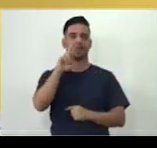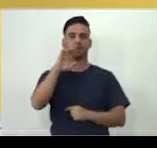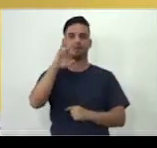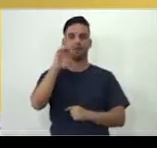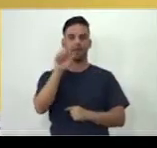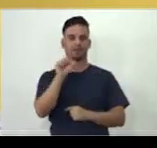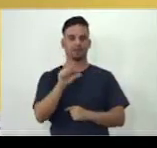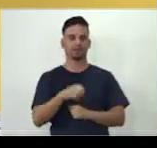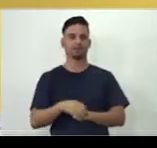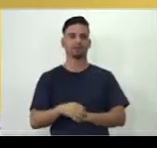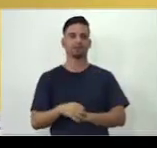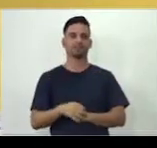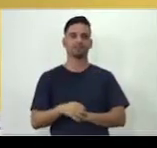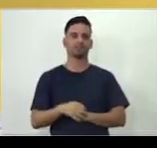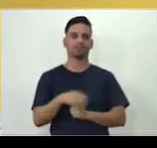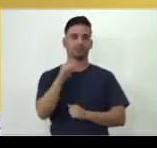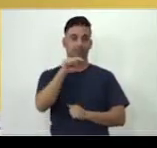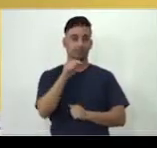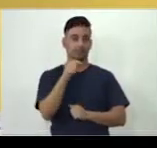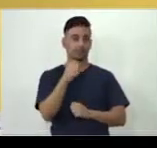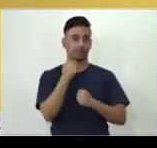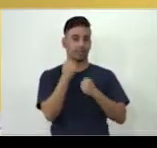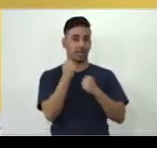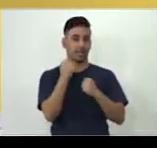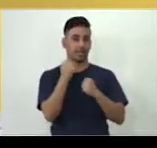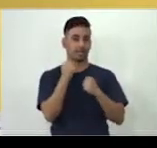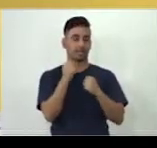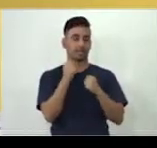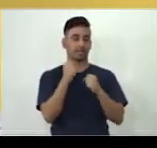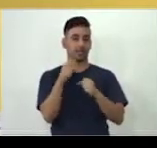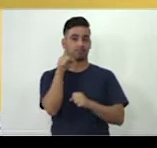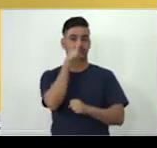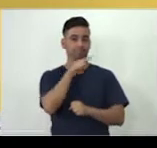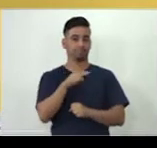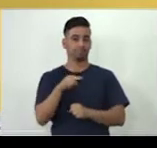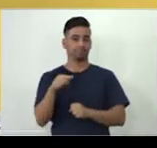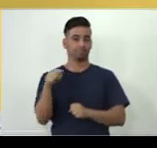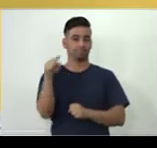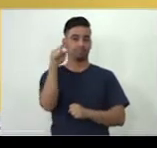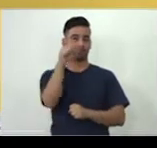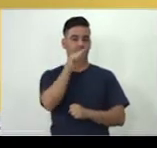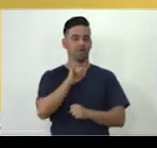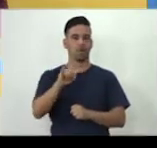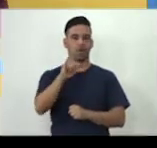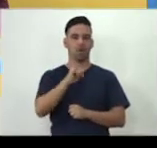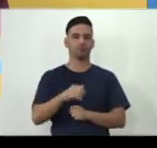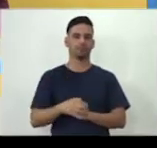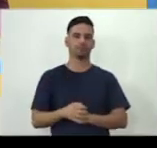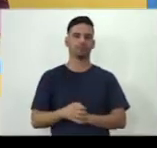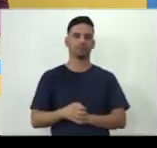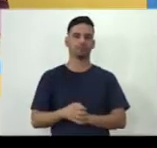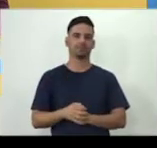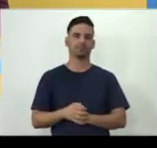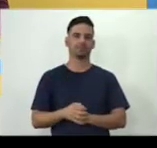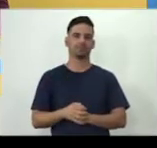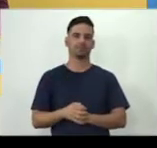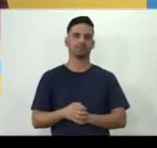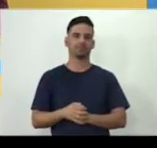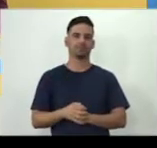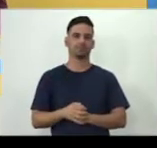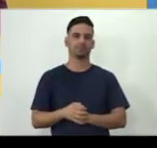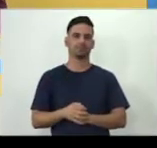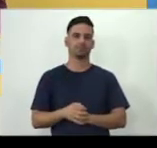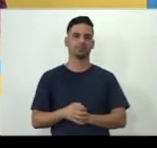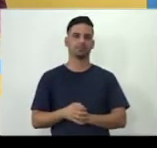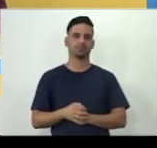tanto, la intensidad de la corriente que circula en todo el conductor, ¿cómo va a ser? Igual. Ahora pasamos a la